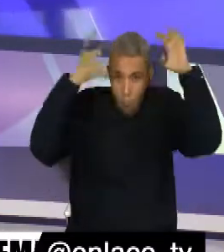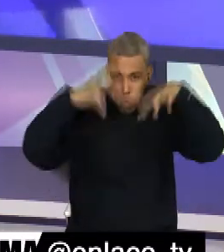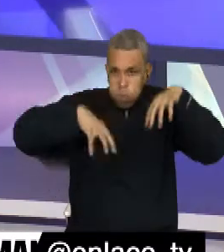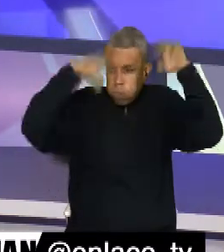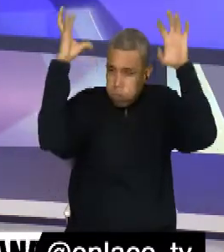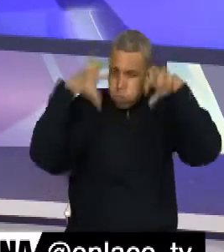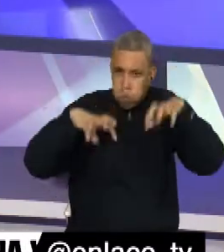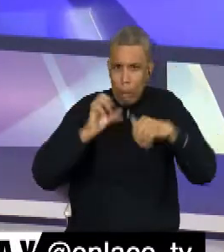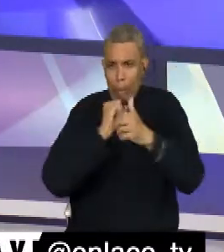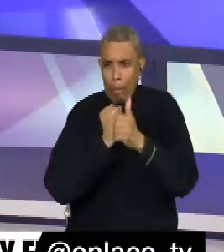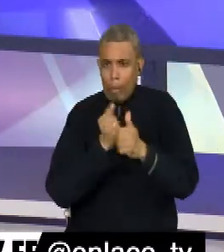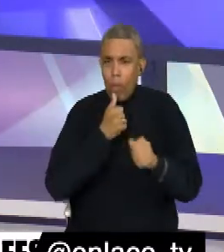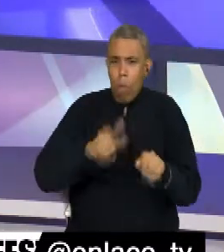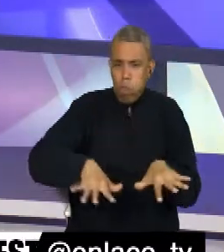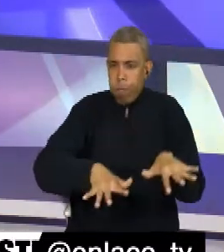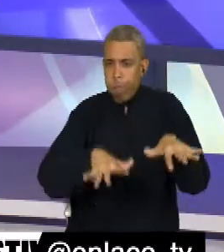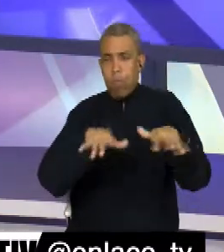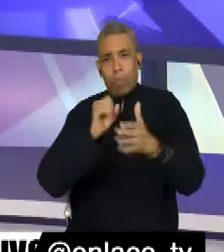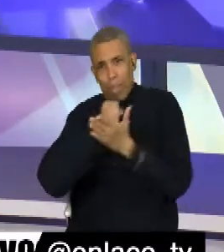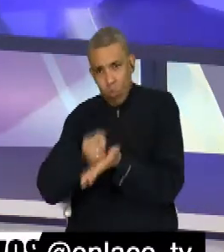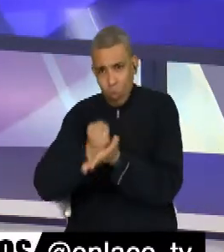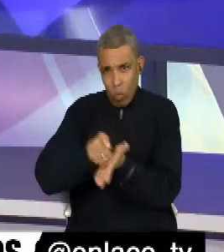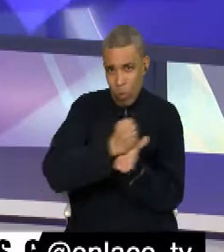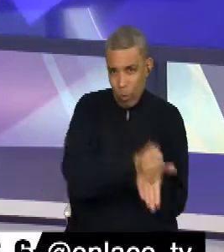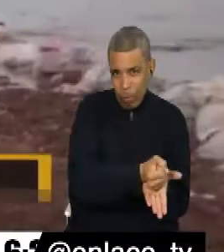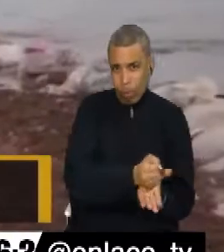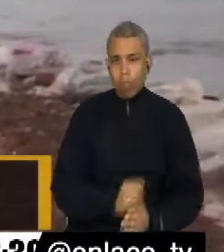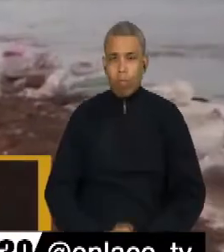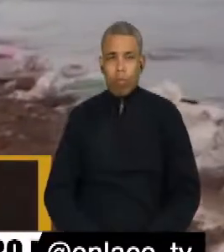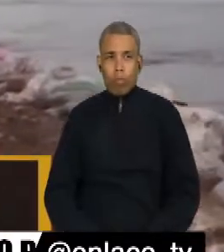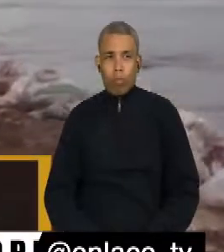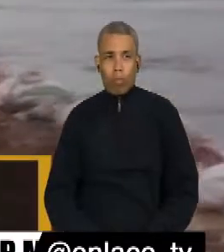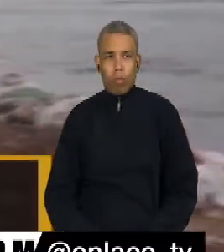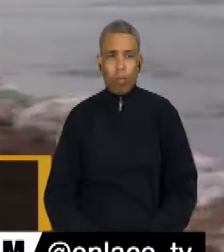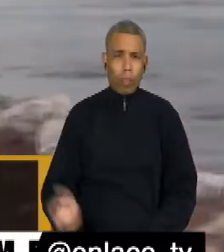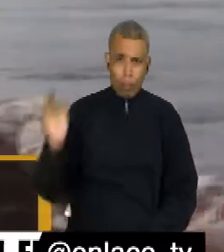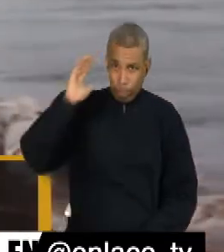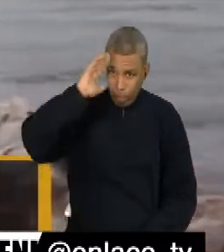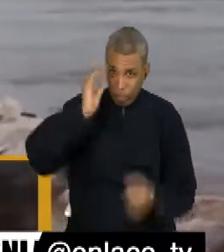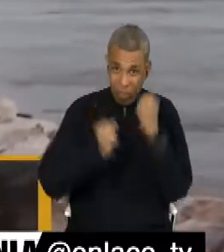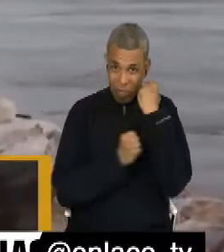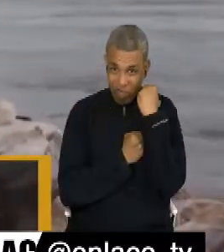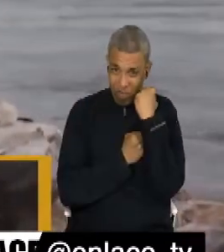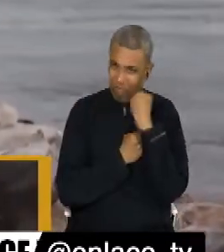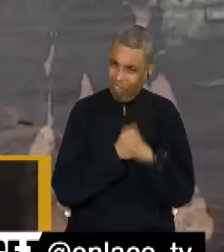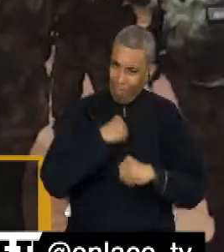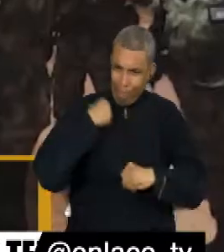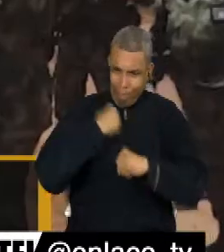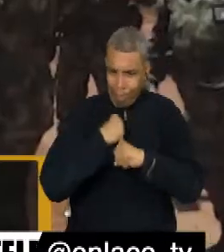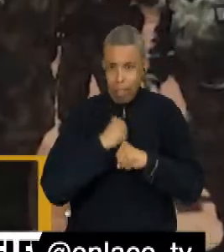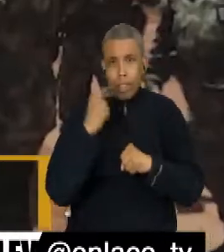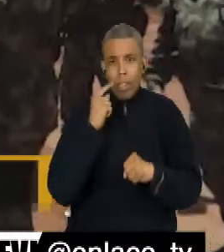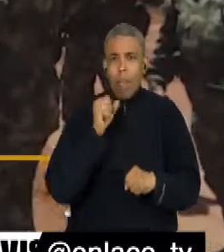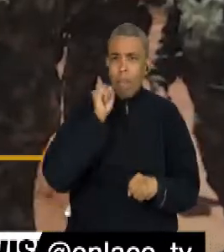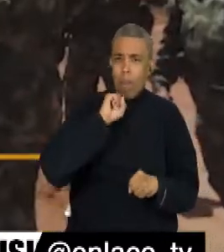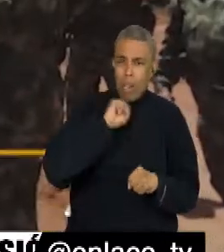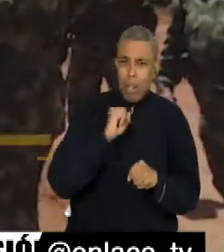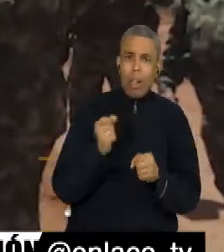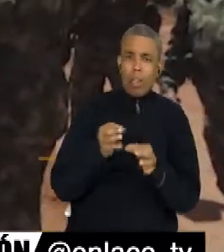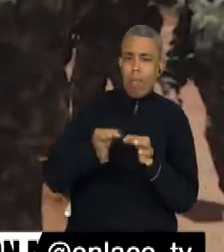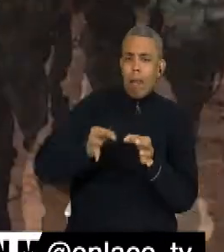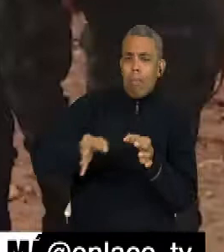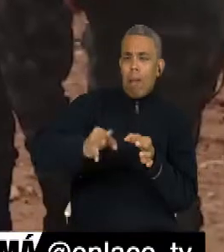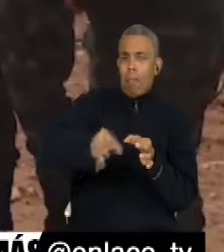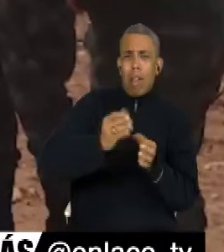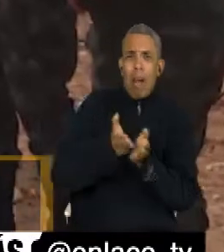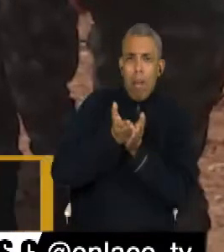estos días en la región del Magdalena Medio. Tropas del Ejército trabajan en Barranca Bermeja, Puerto Wilches y demás zonas afectadas por la